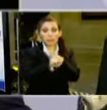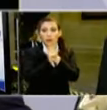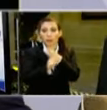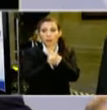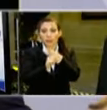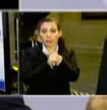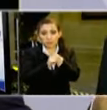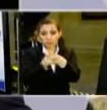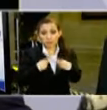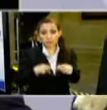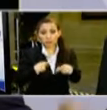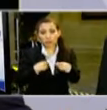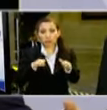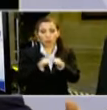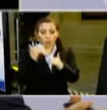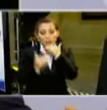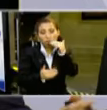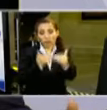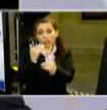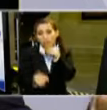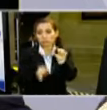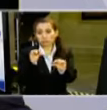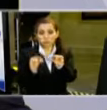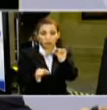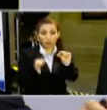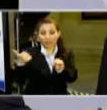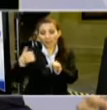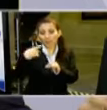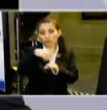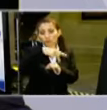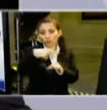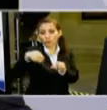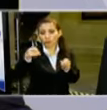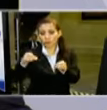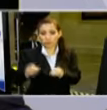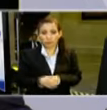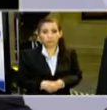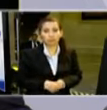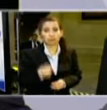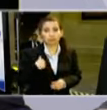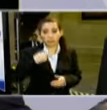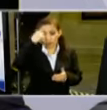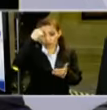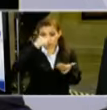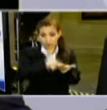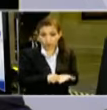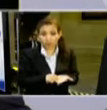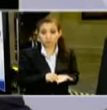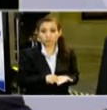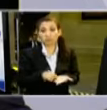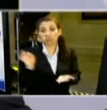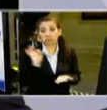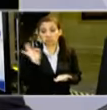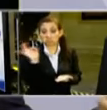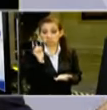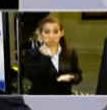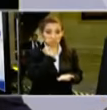las dificultades, como los avances que se van logrando en cada una de las oficinas. Yo creo que si los